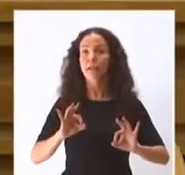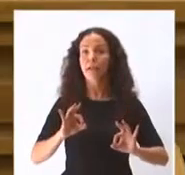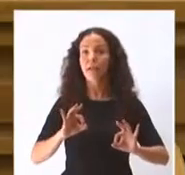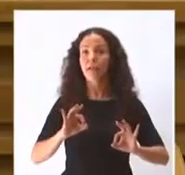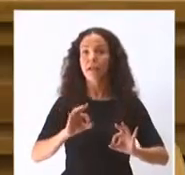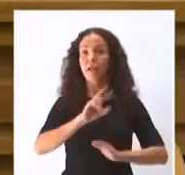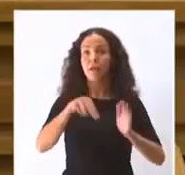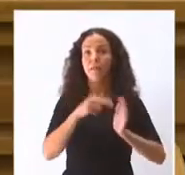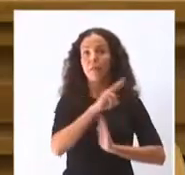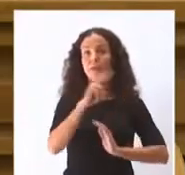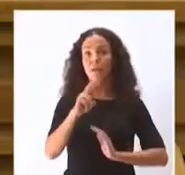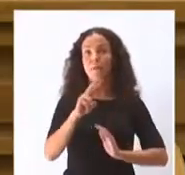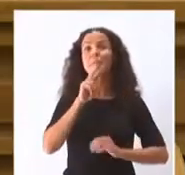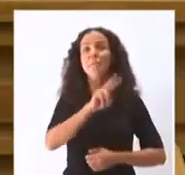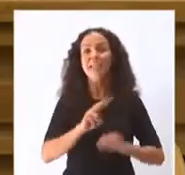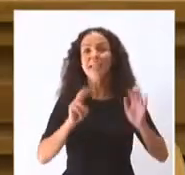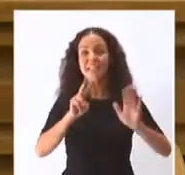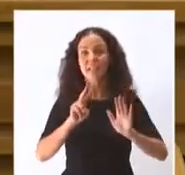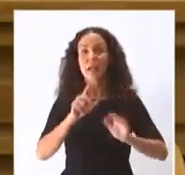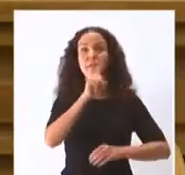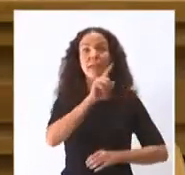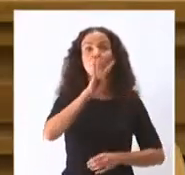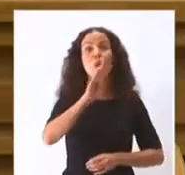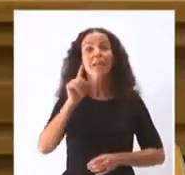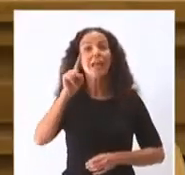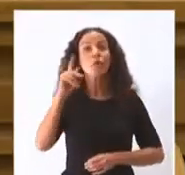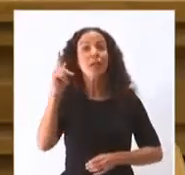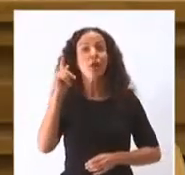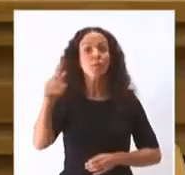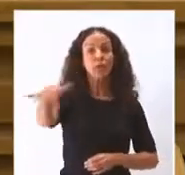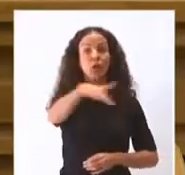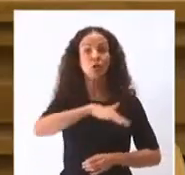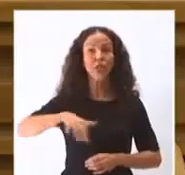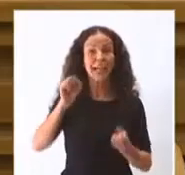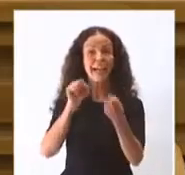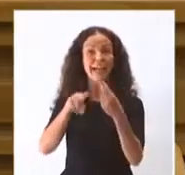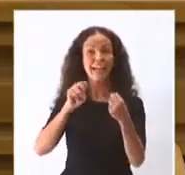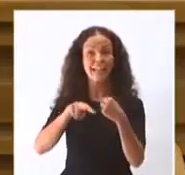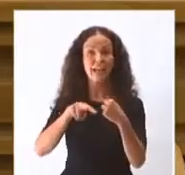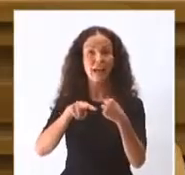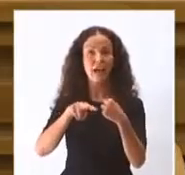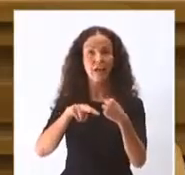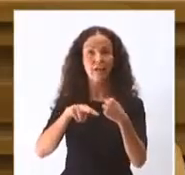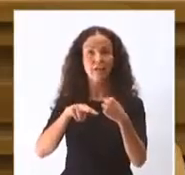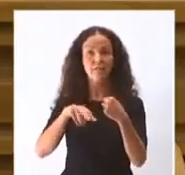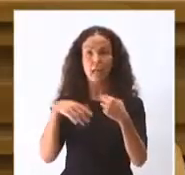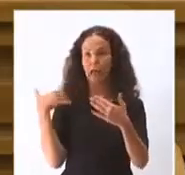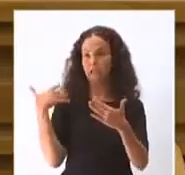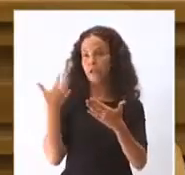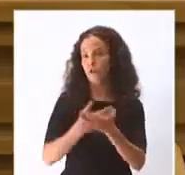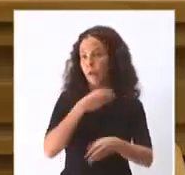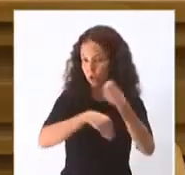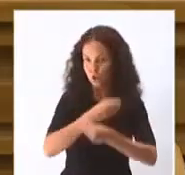27.5 millones para 141 kilómetros de carretera que se dice pronto después de todo lo que hemos ido haciendo ya en zonas de